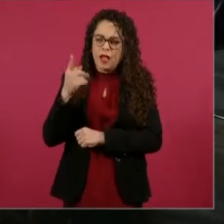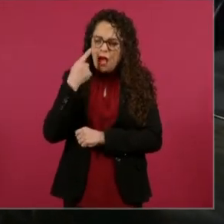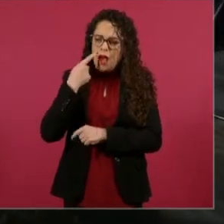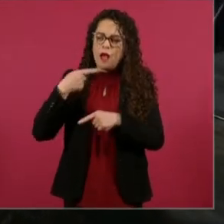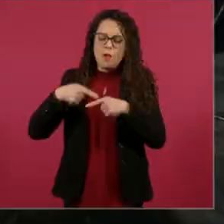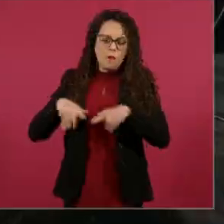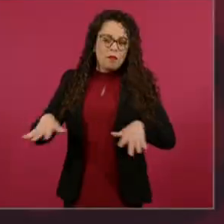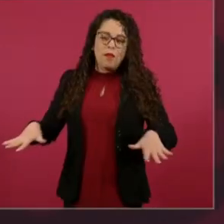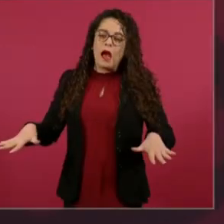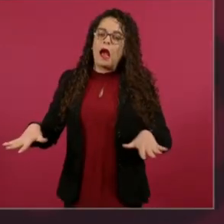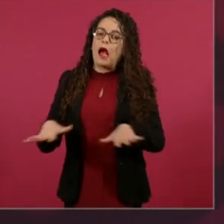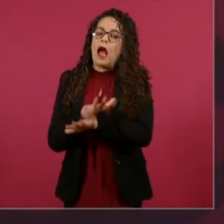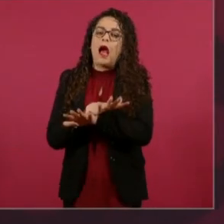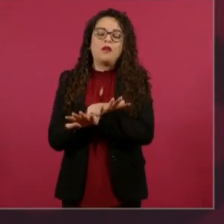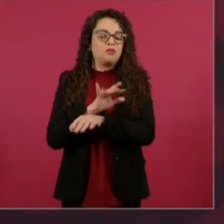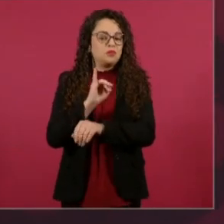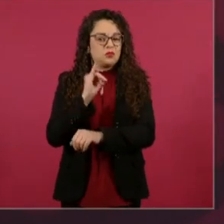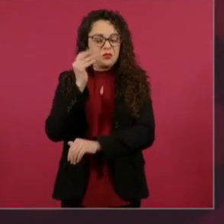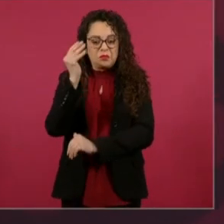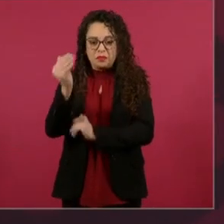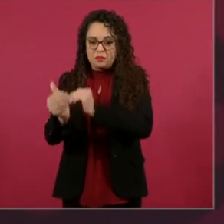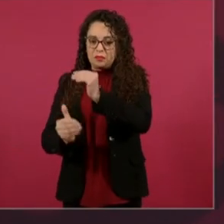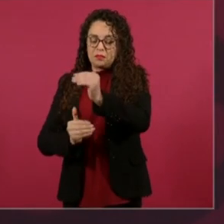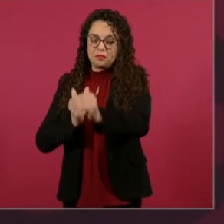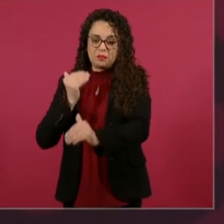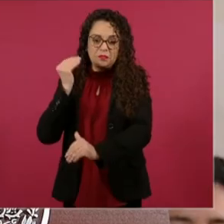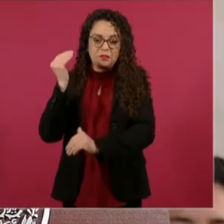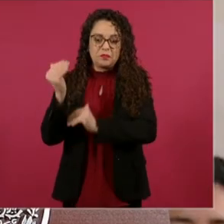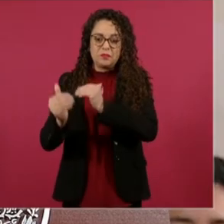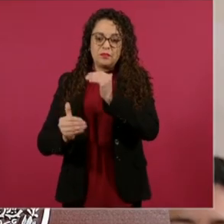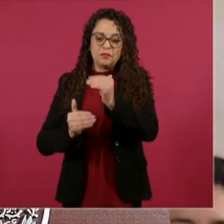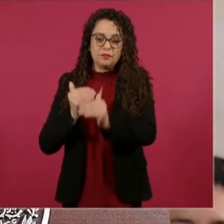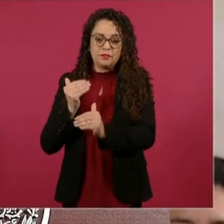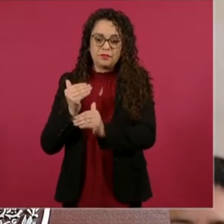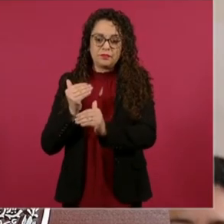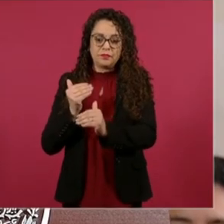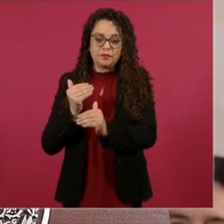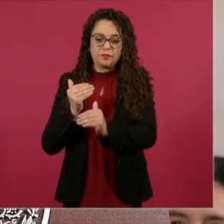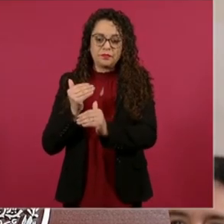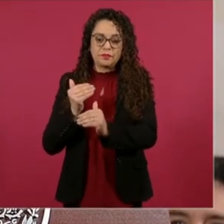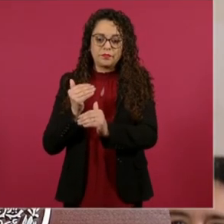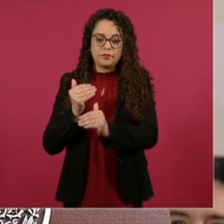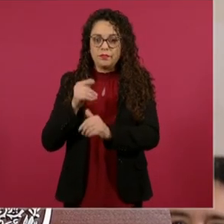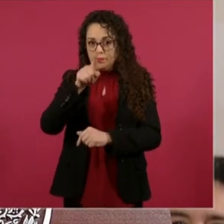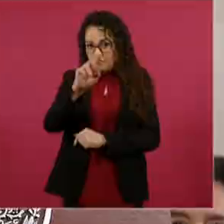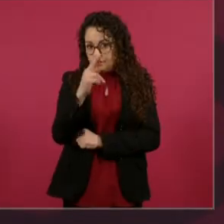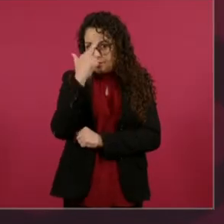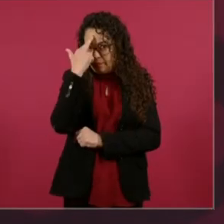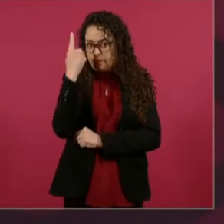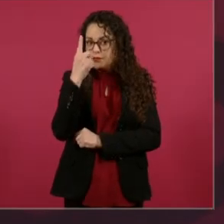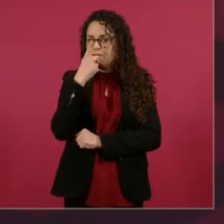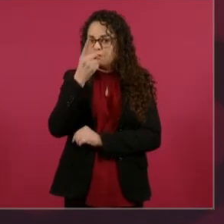completo. Nada más, acuérdense lo que decían de Acapulco,